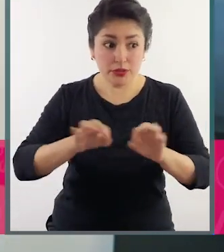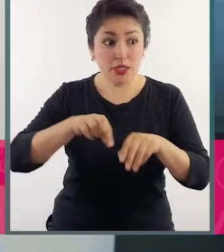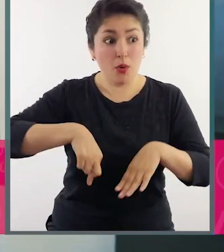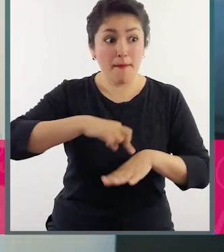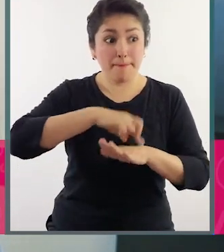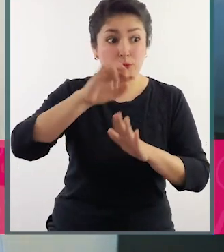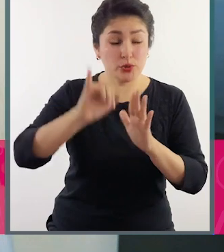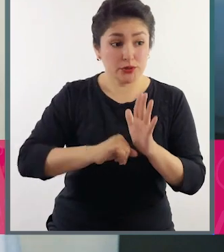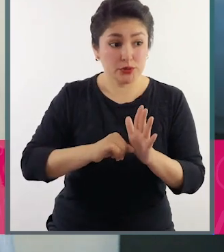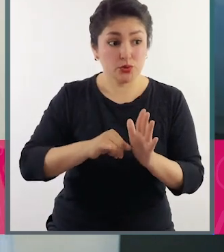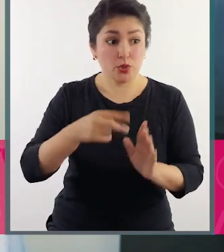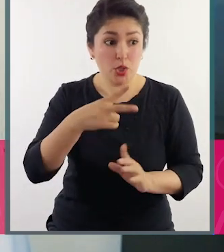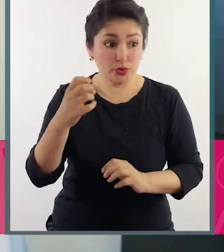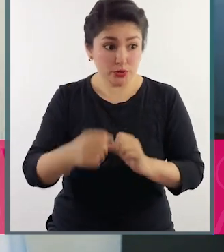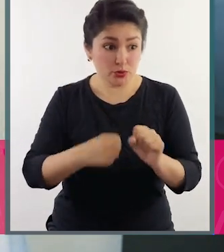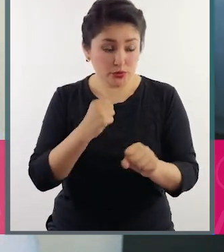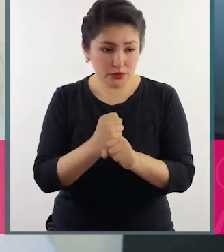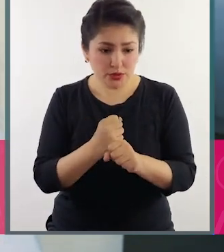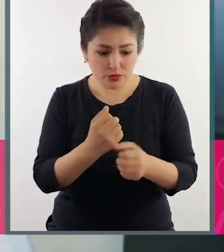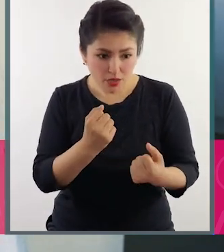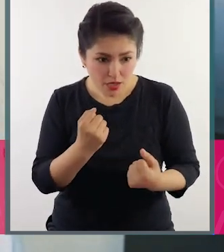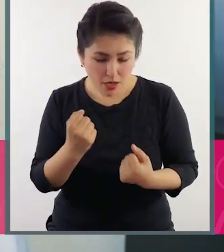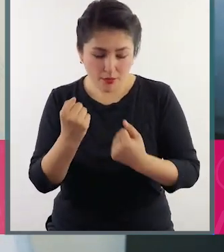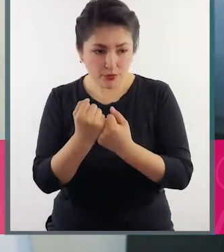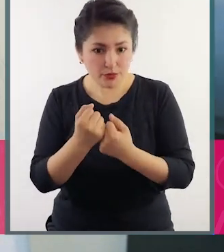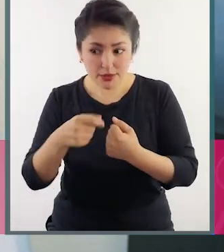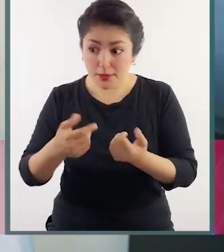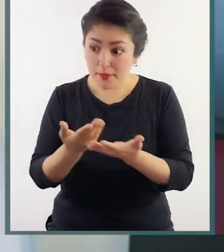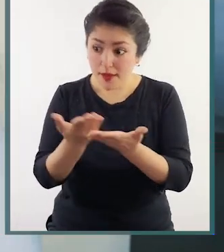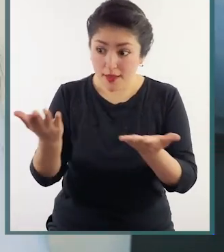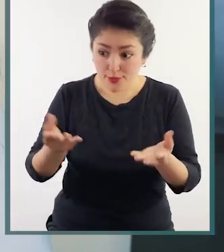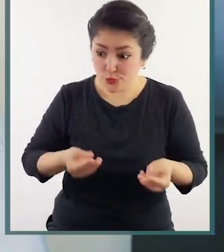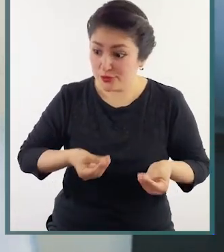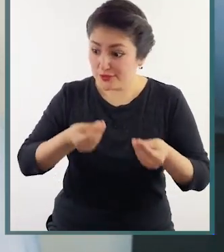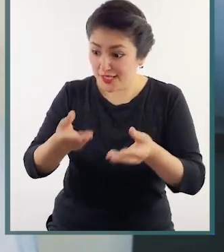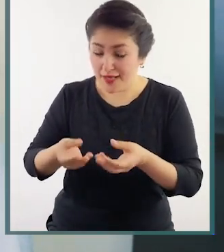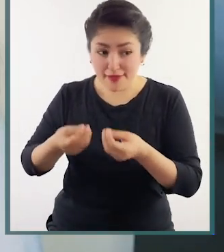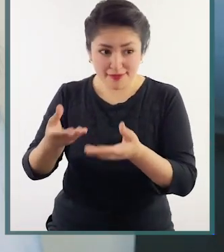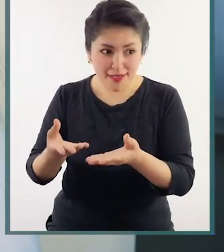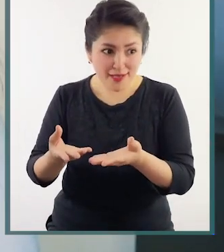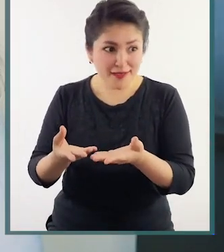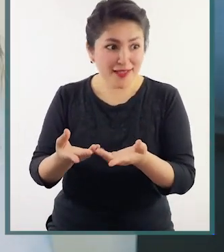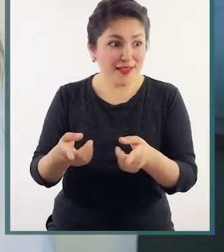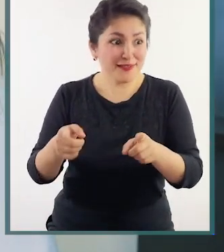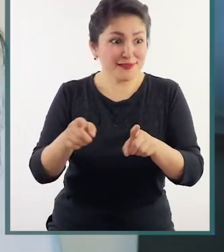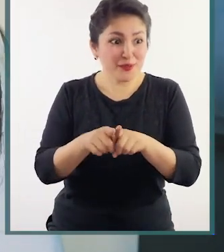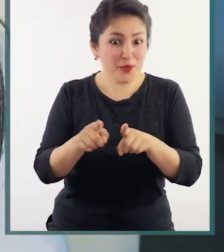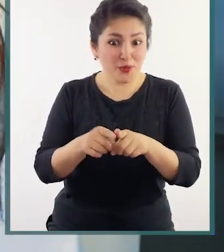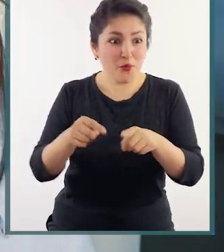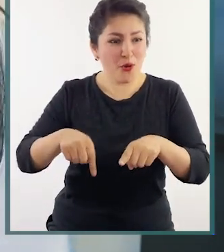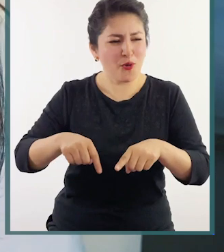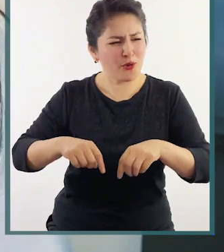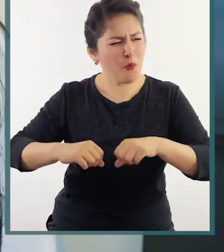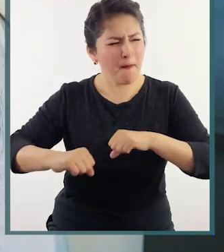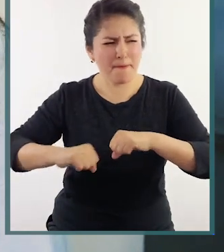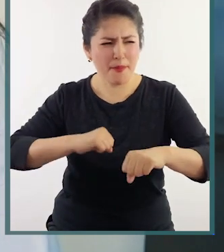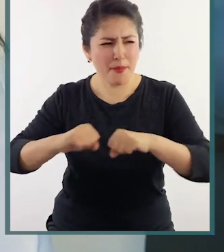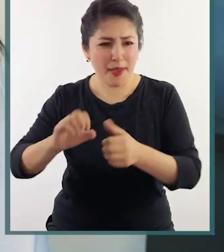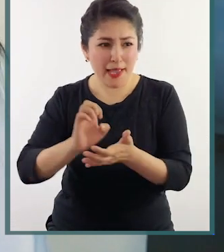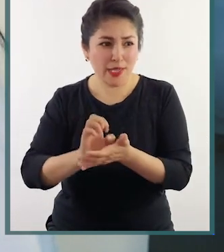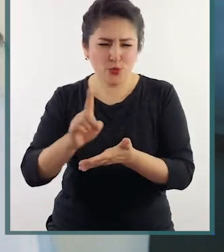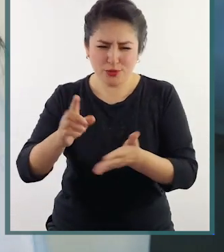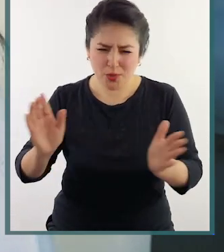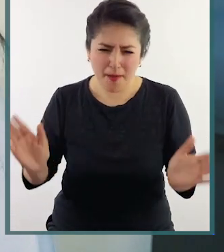Proyecto Bicentenario viene a colaborar con nosotros para llegar a estos chicos y ser parte de esta gran, de ese gran movimiento